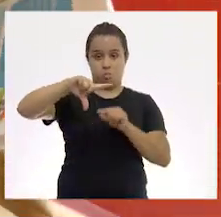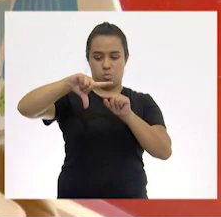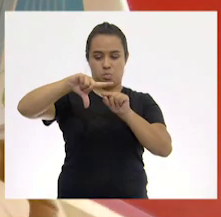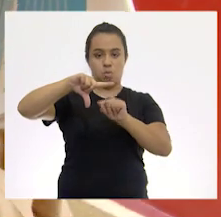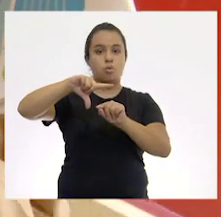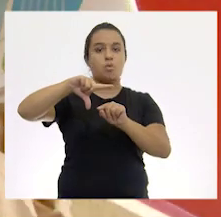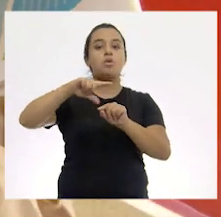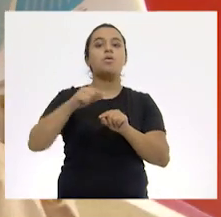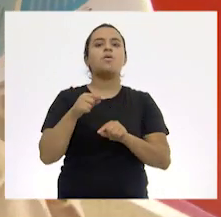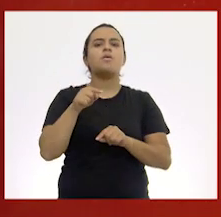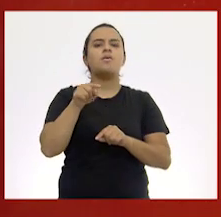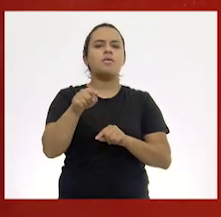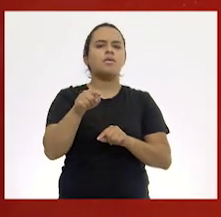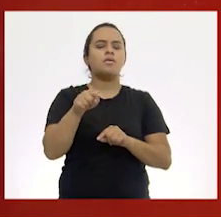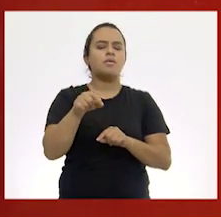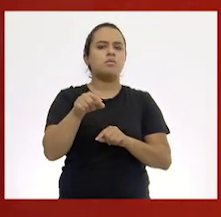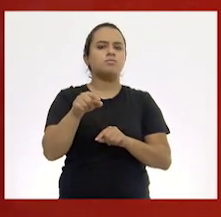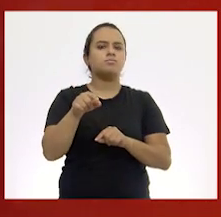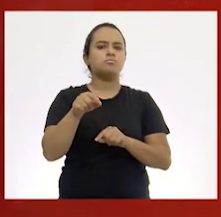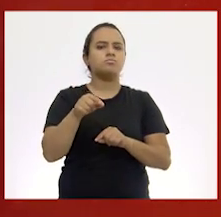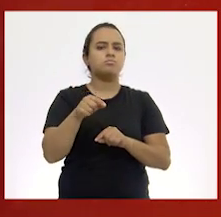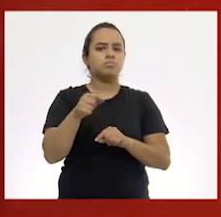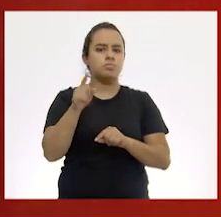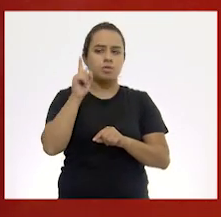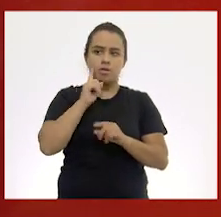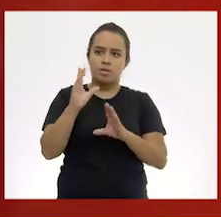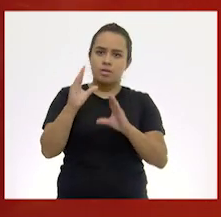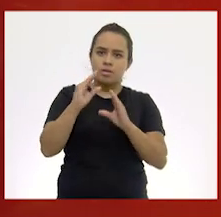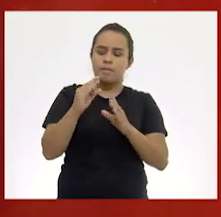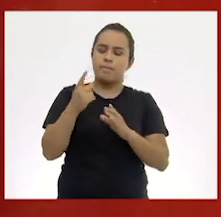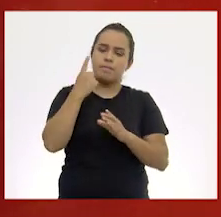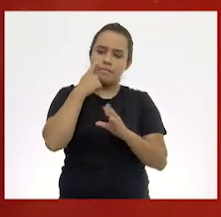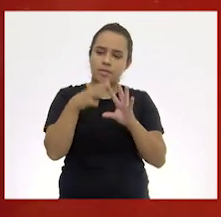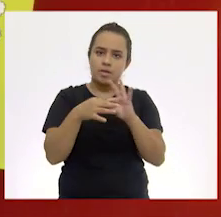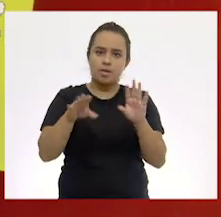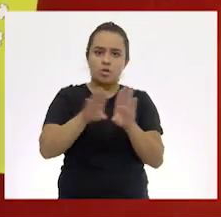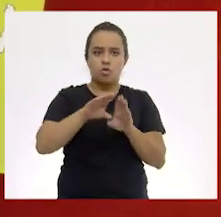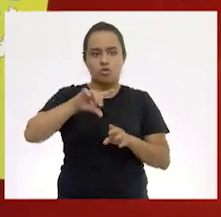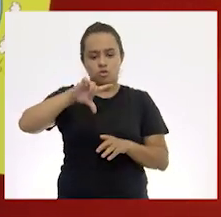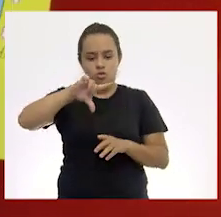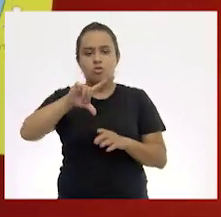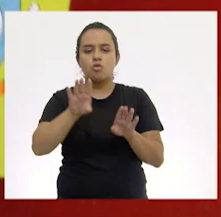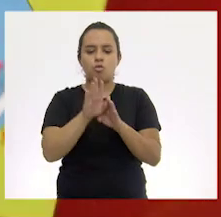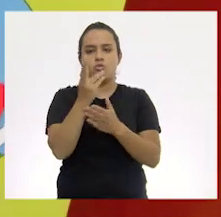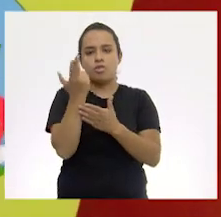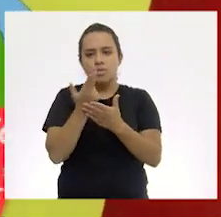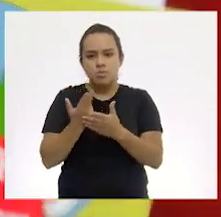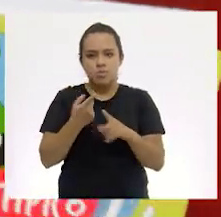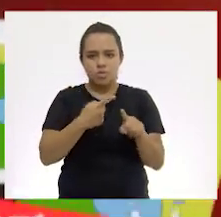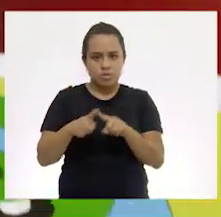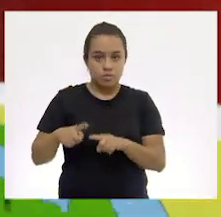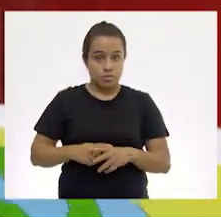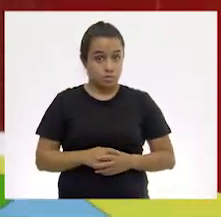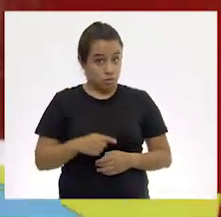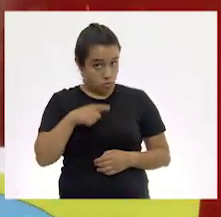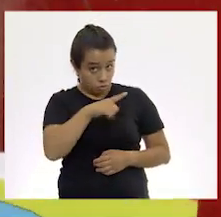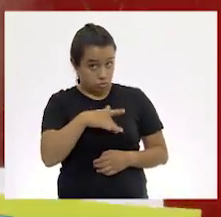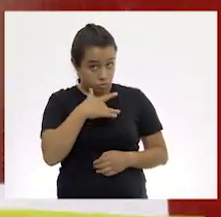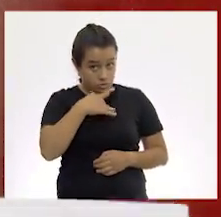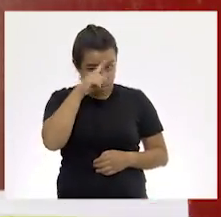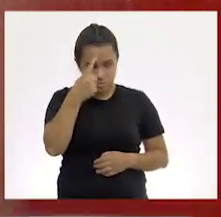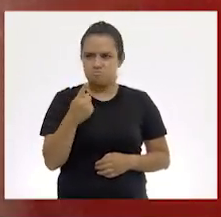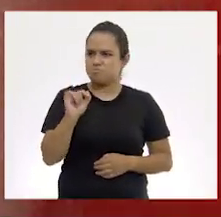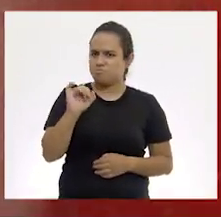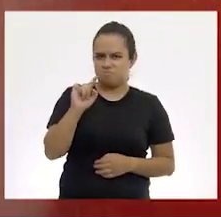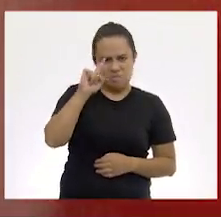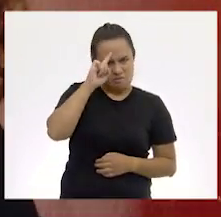como granjera que me enseñó a dividir con figuritas y así. ¿Se te ha hecho fácil? Muy